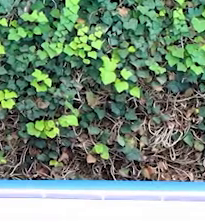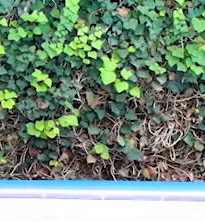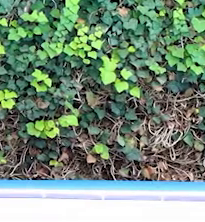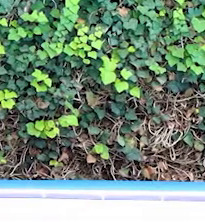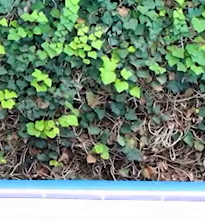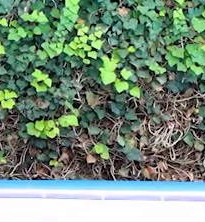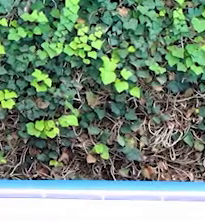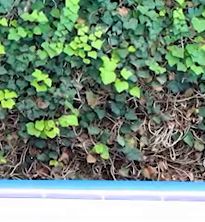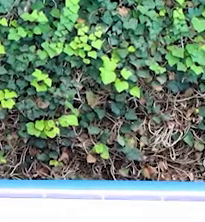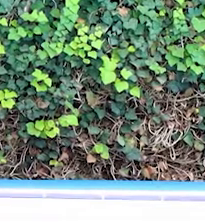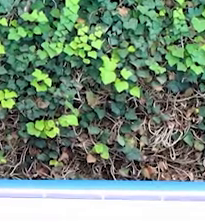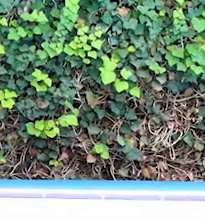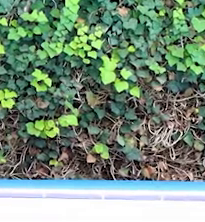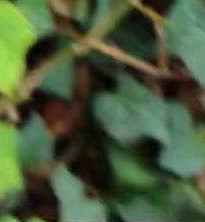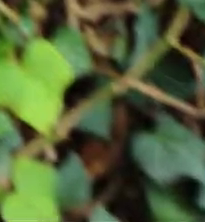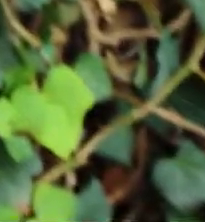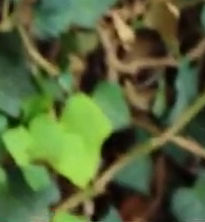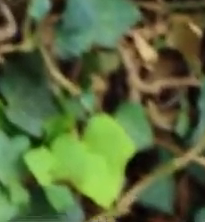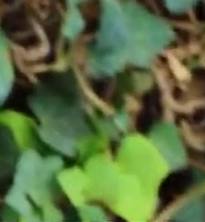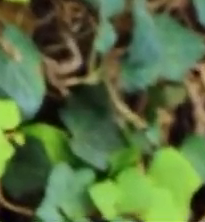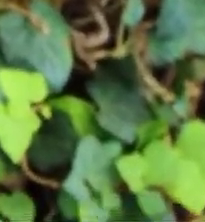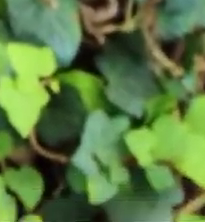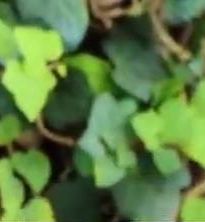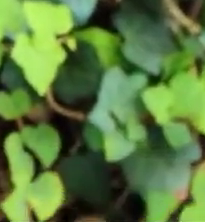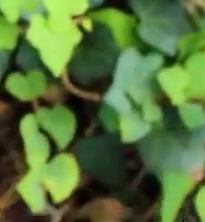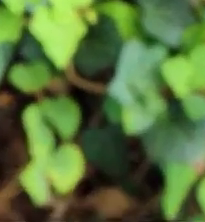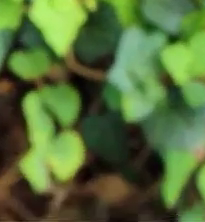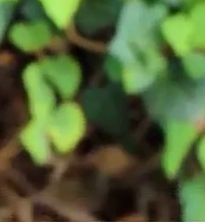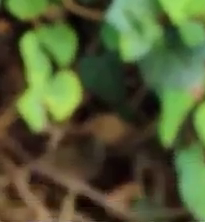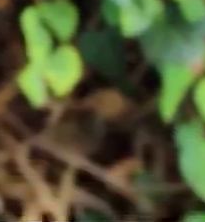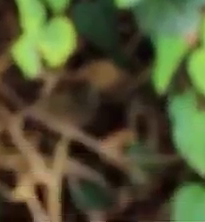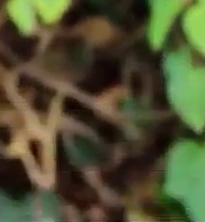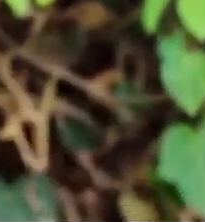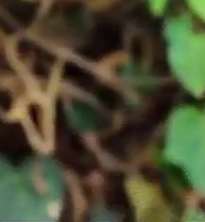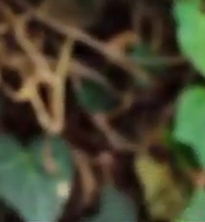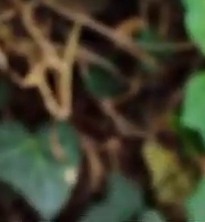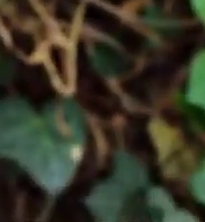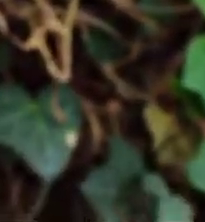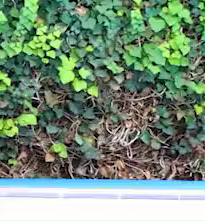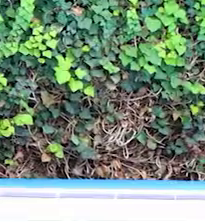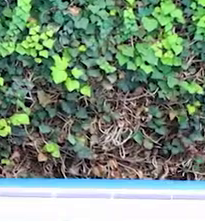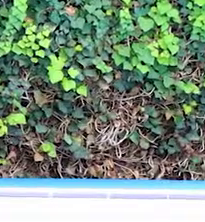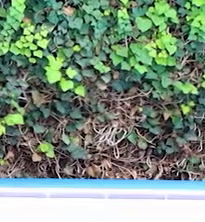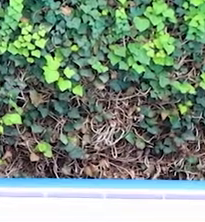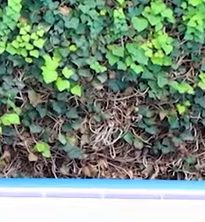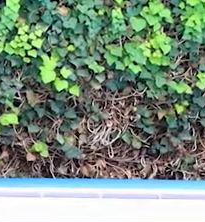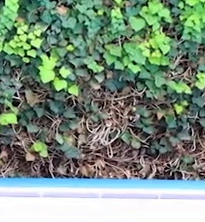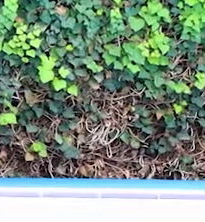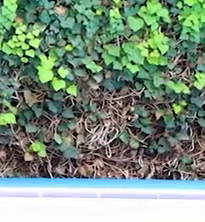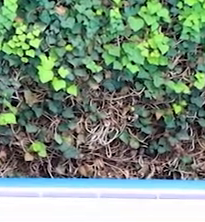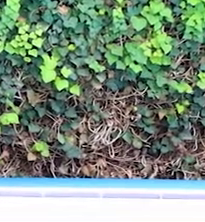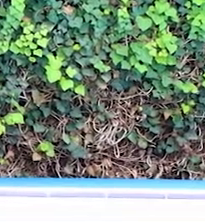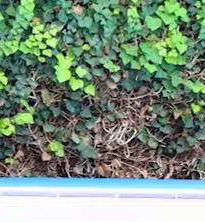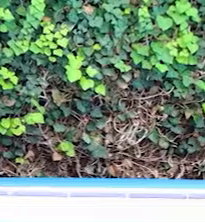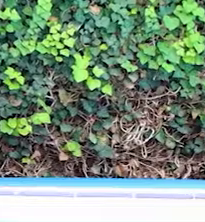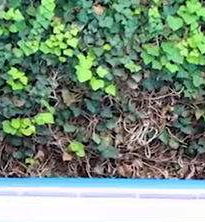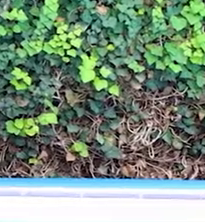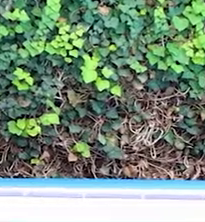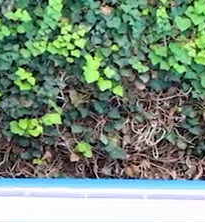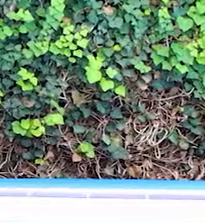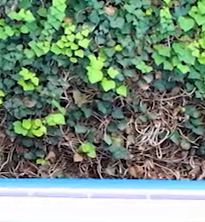instituciones gubernamentales. Por ejemplo, y el segundo sería contrastar la información buscando